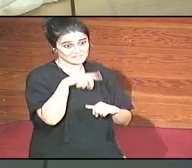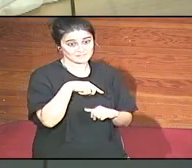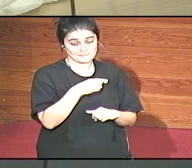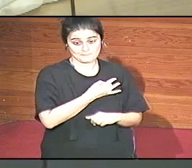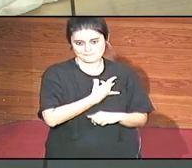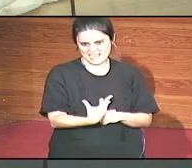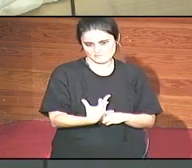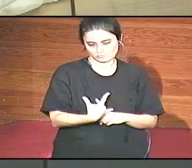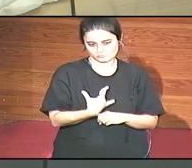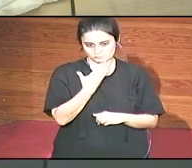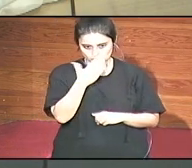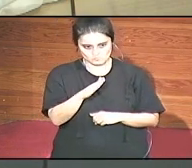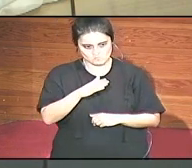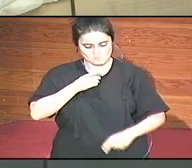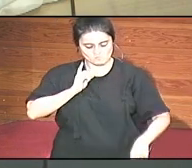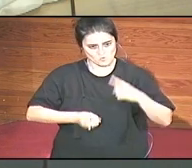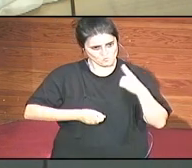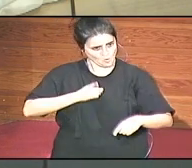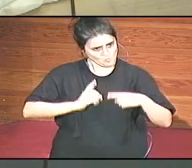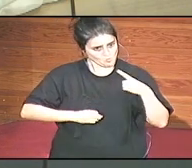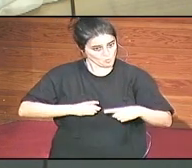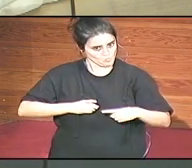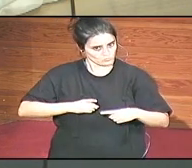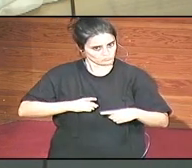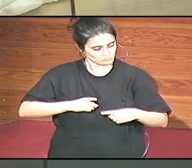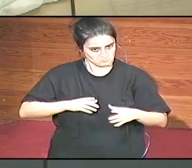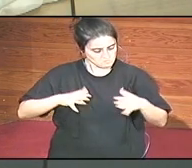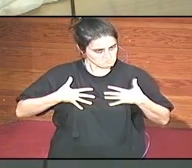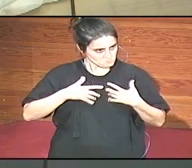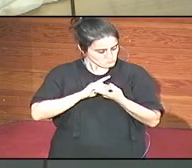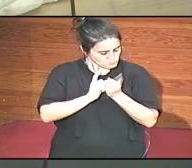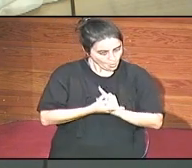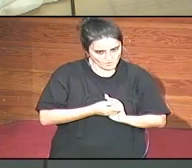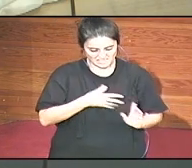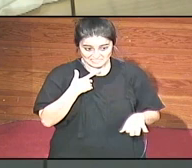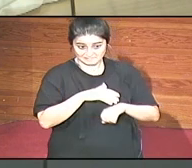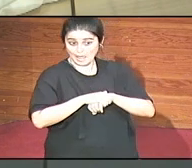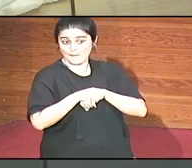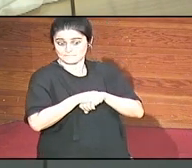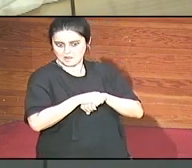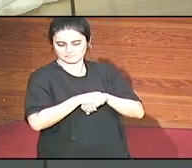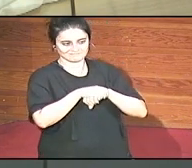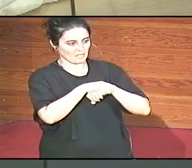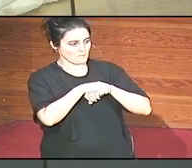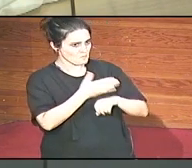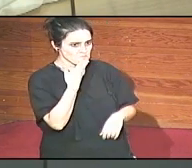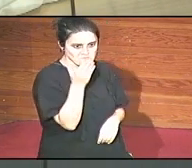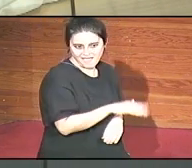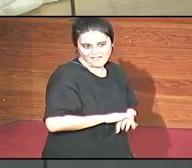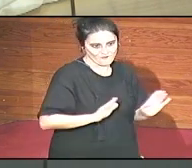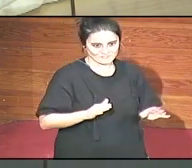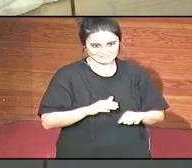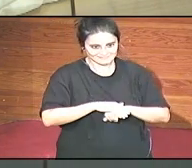dictatorial que se transforme en la que se transformaban amigos tuyos que estaban que dan tipo súper majos